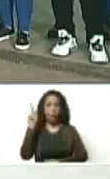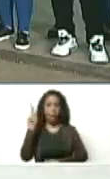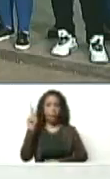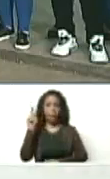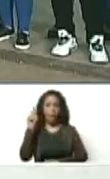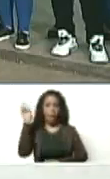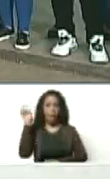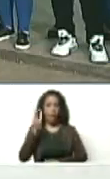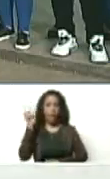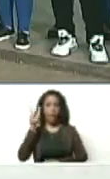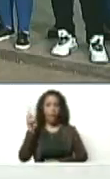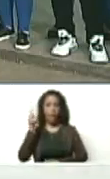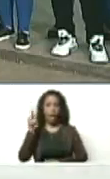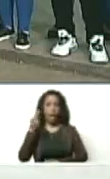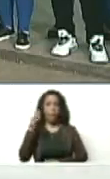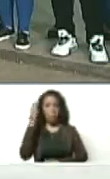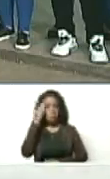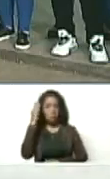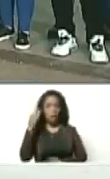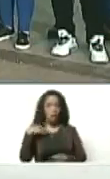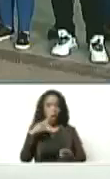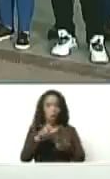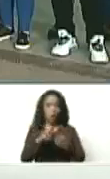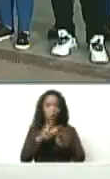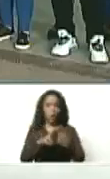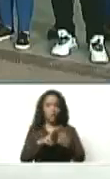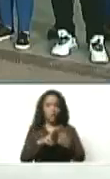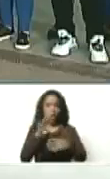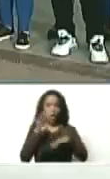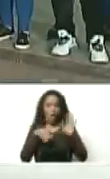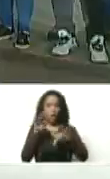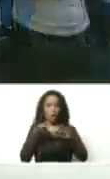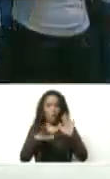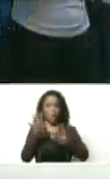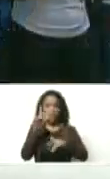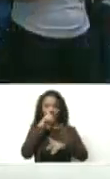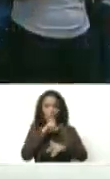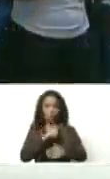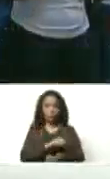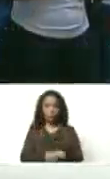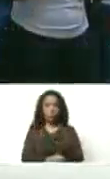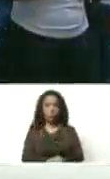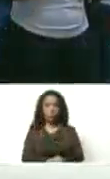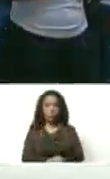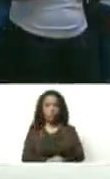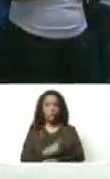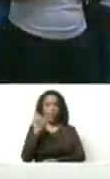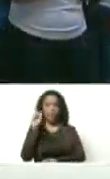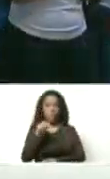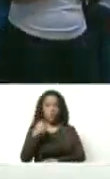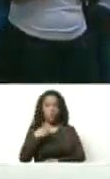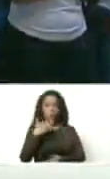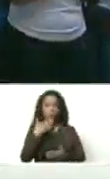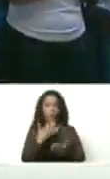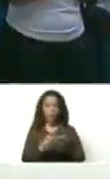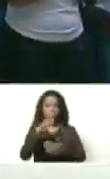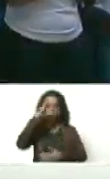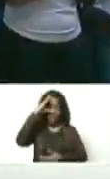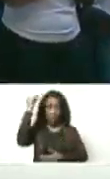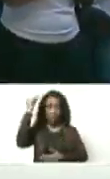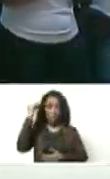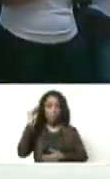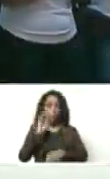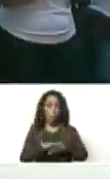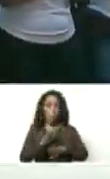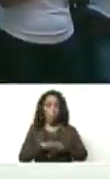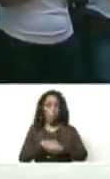el Valle, que me conocieron a los 14 años, a los 15 años. Y también le doy las gracias a Dios